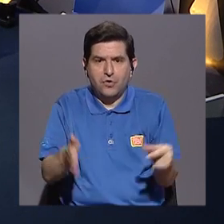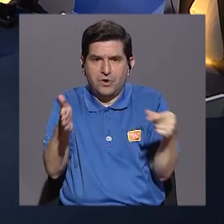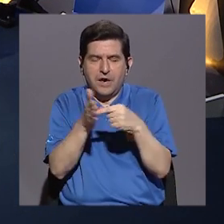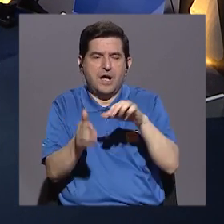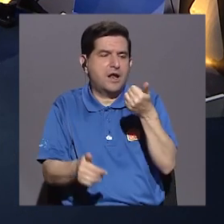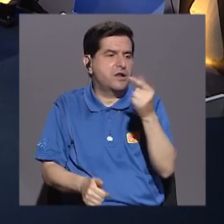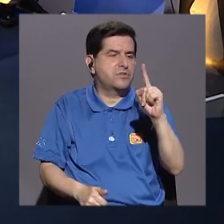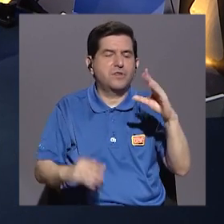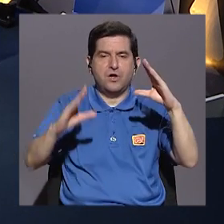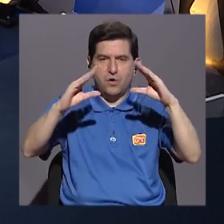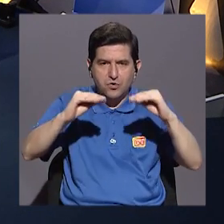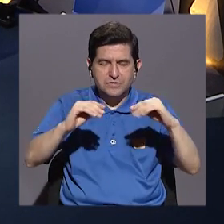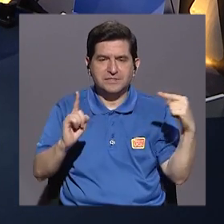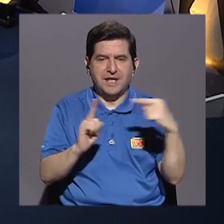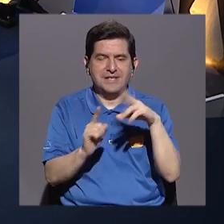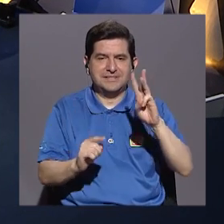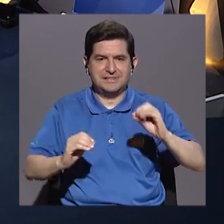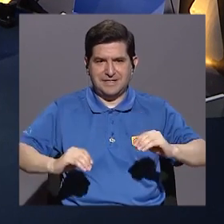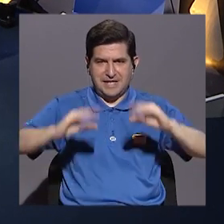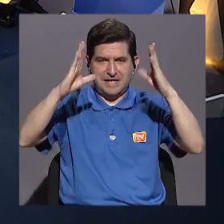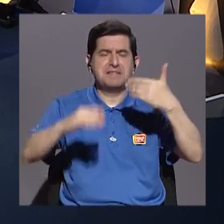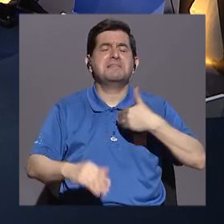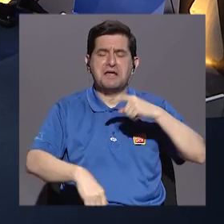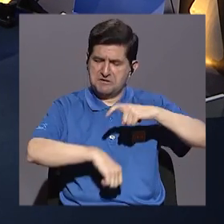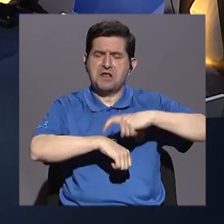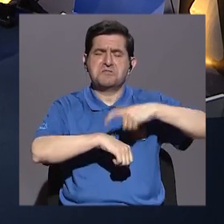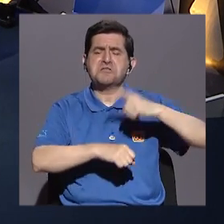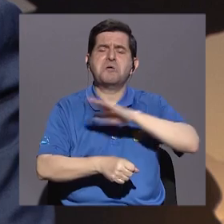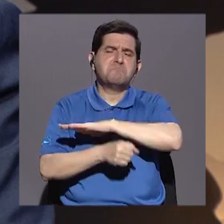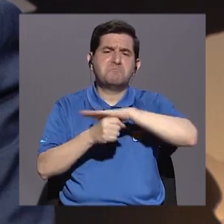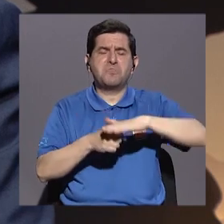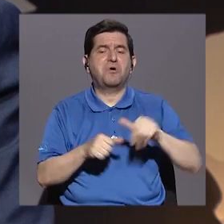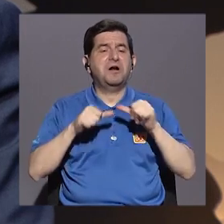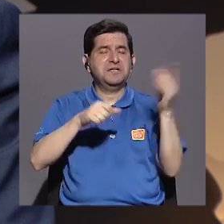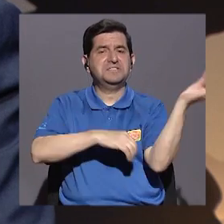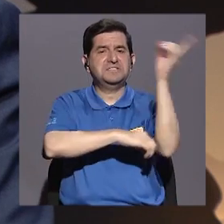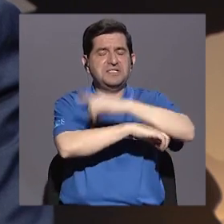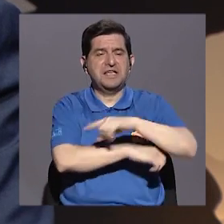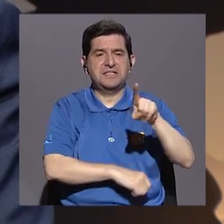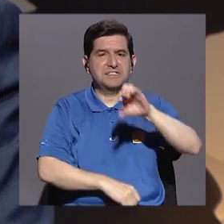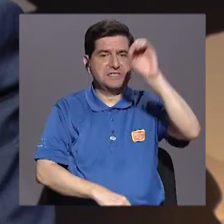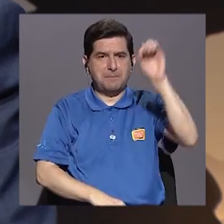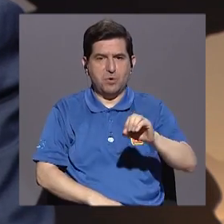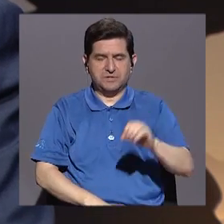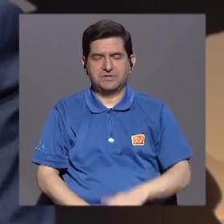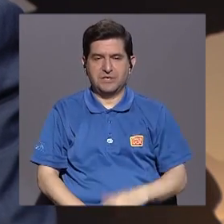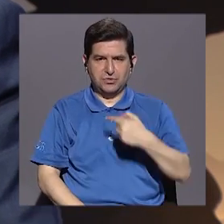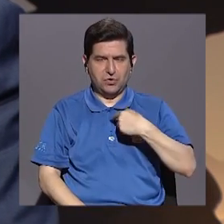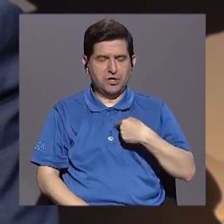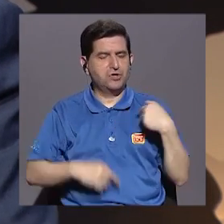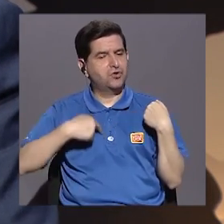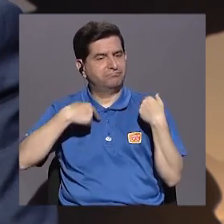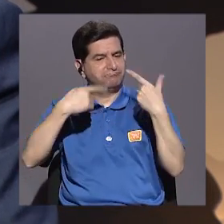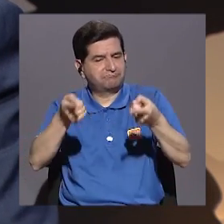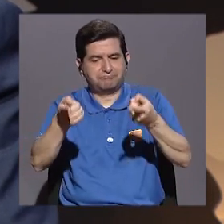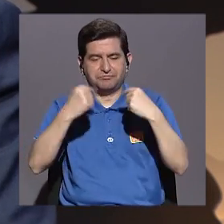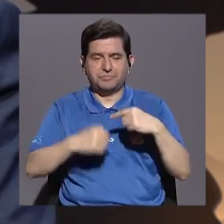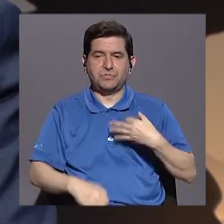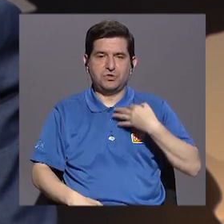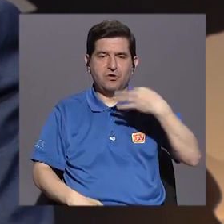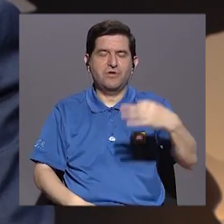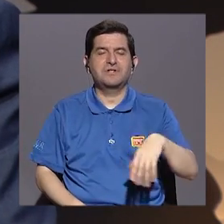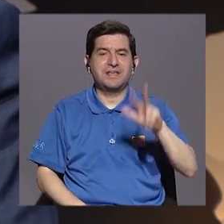cargue de 11 la noche a 6 de la mañana tengo suficiente tiempo para que al día siguiente esté 100% y hacer mi recorrido